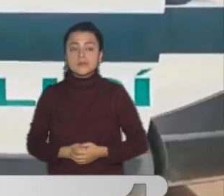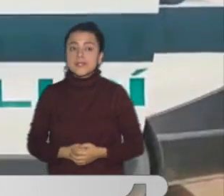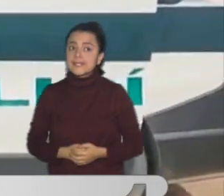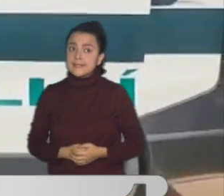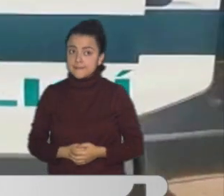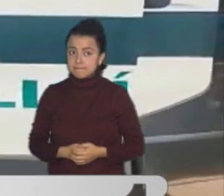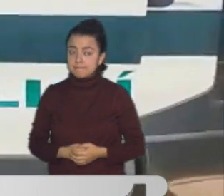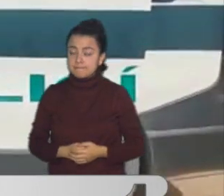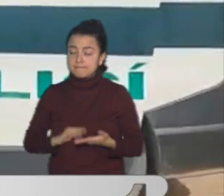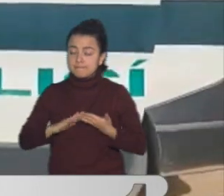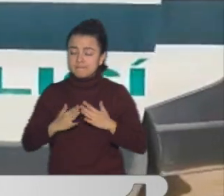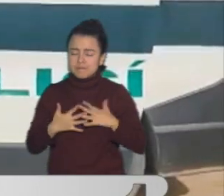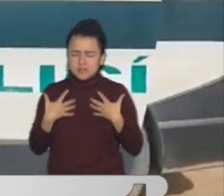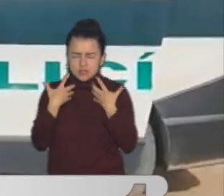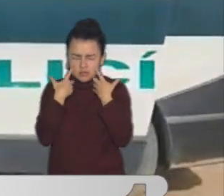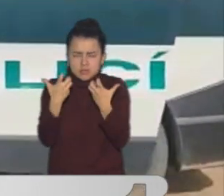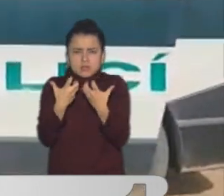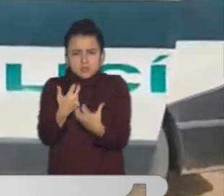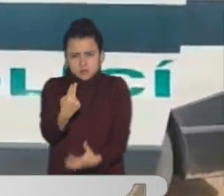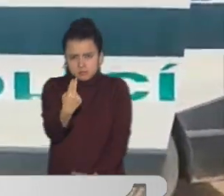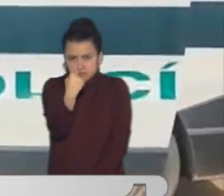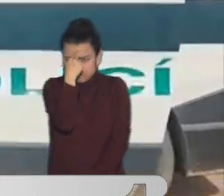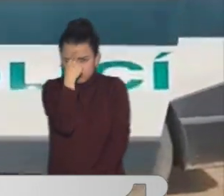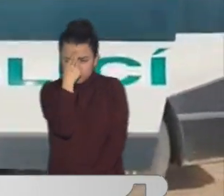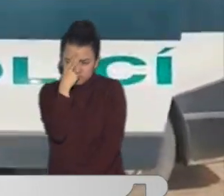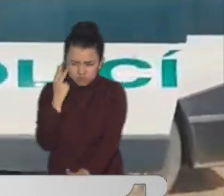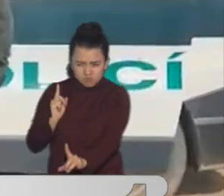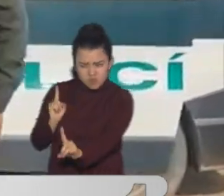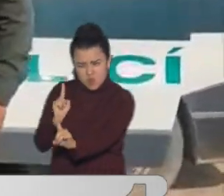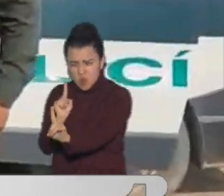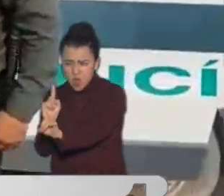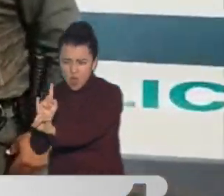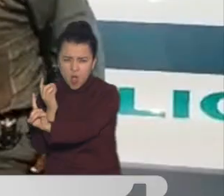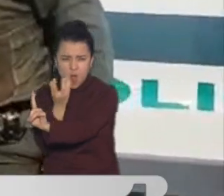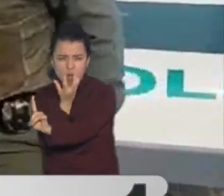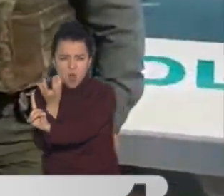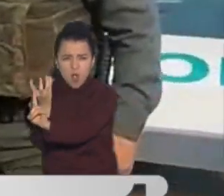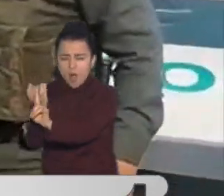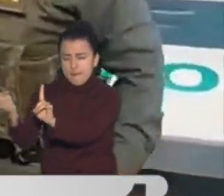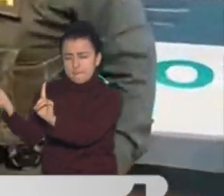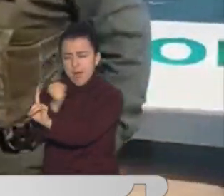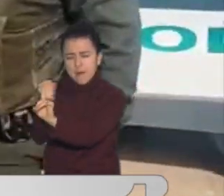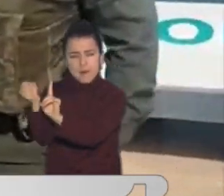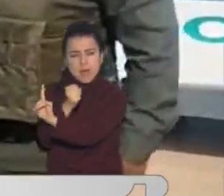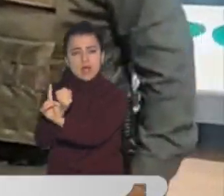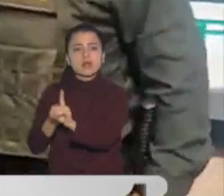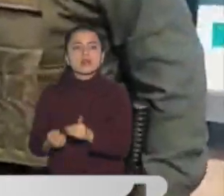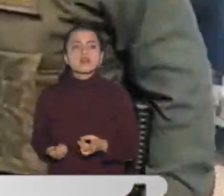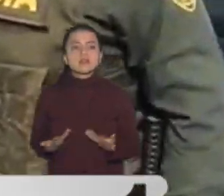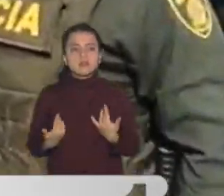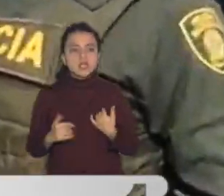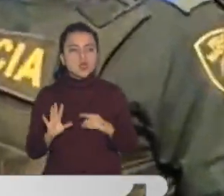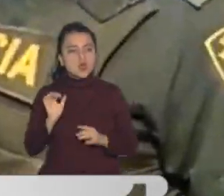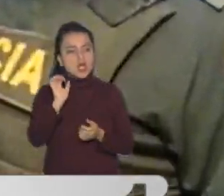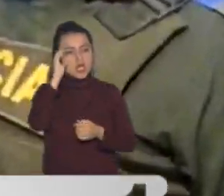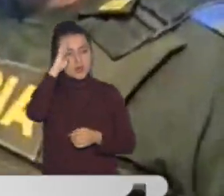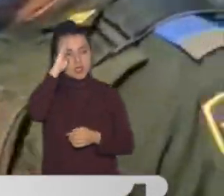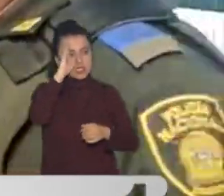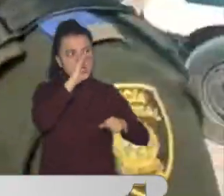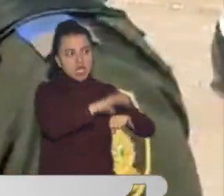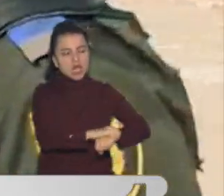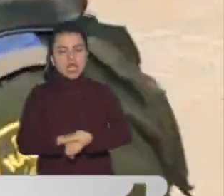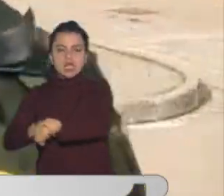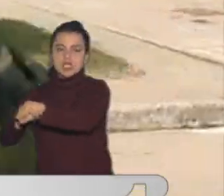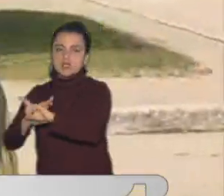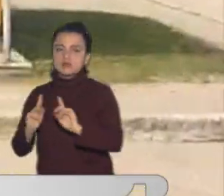comunidad enardecida intentó lincharlo. Sin embargo, una patrulla fue alertada, llegó al lugar y logró proteger al individuo.